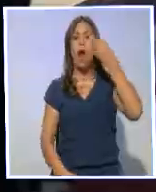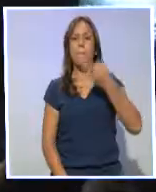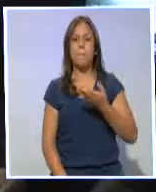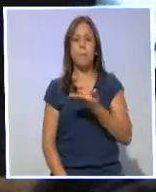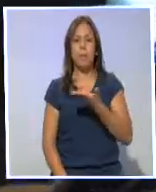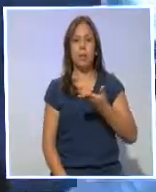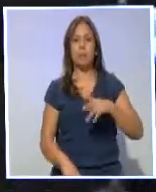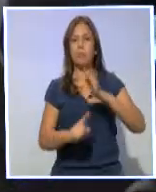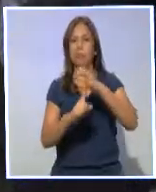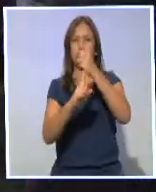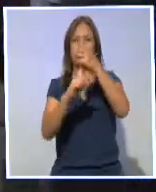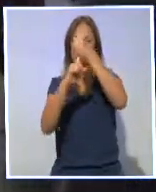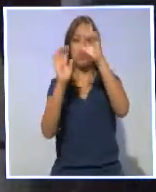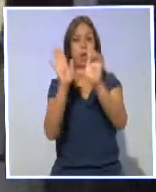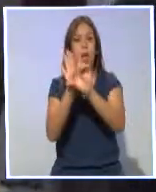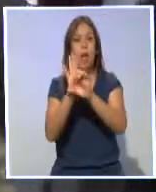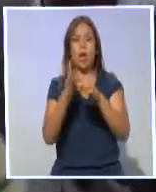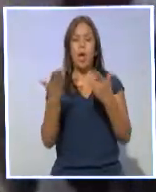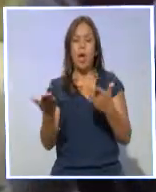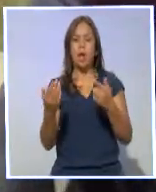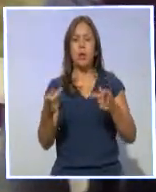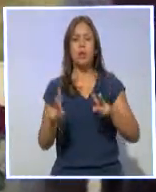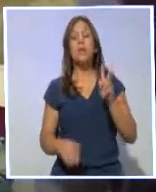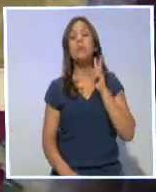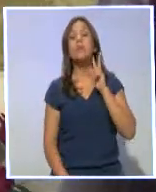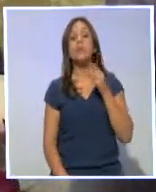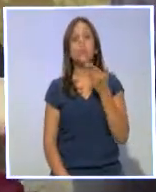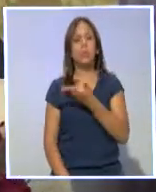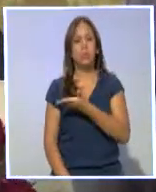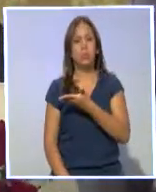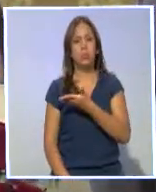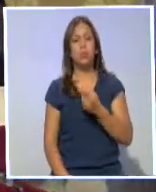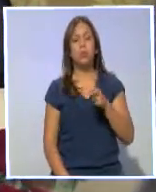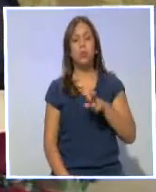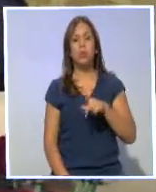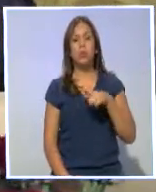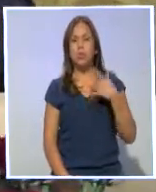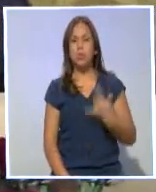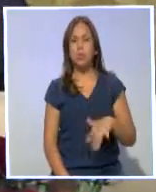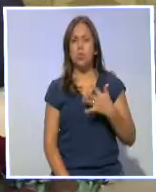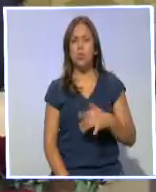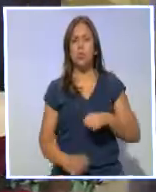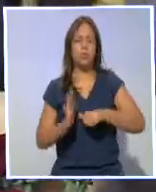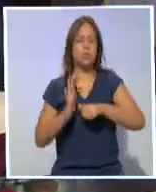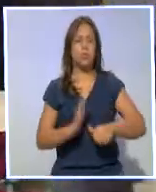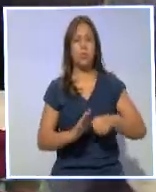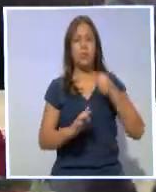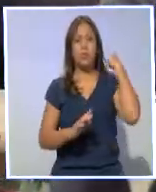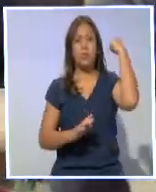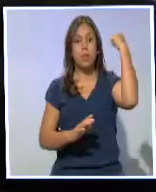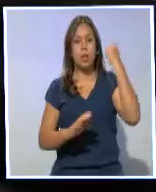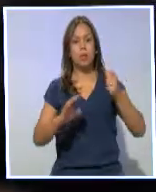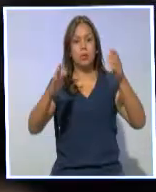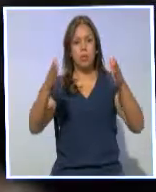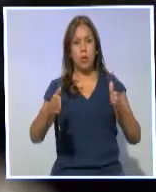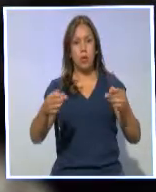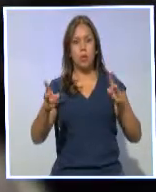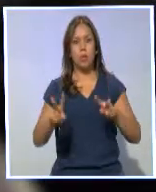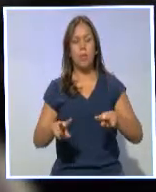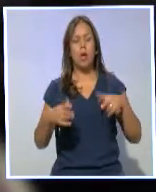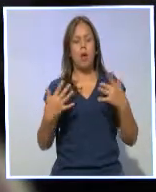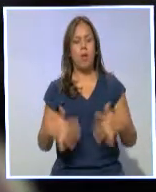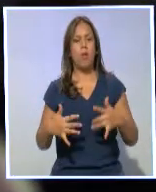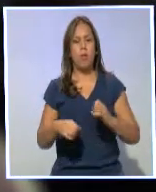alcances de la ley para la reparación de las víctimas y la judicialización de graves violaciones de derechos humanos y delitos de lesa